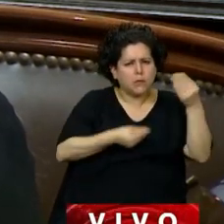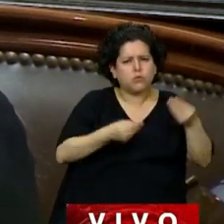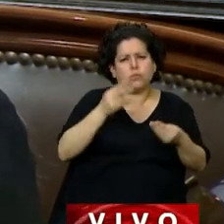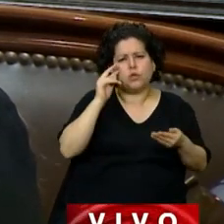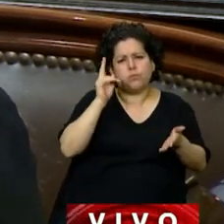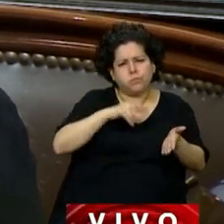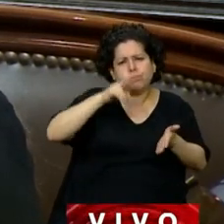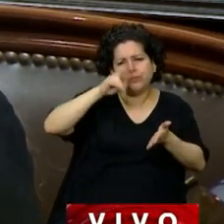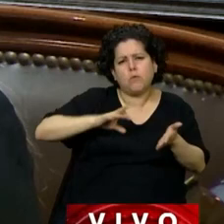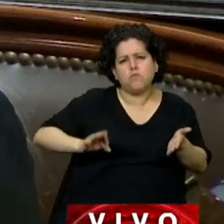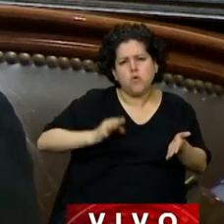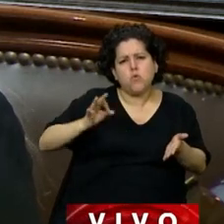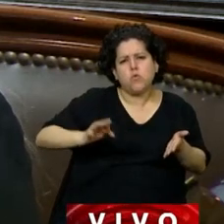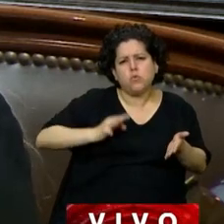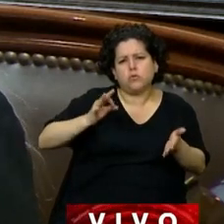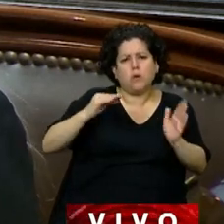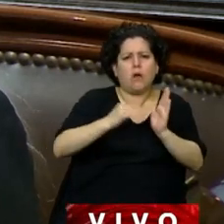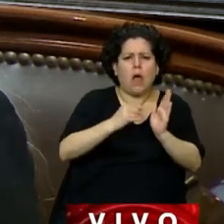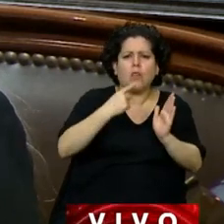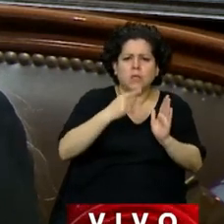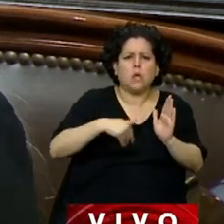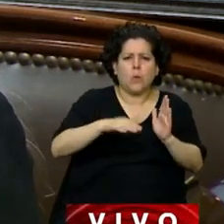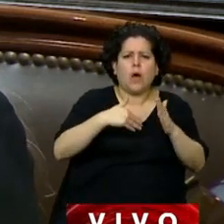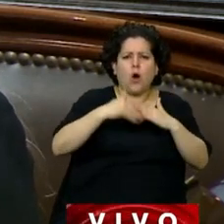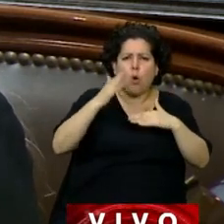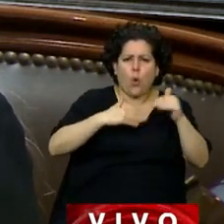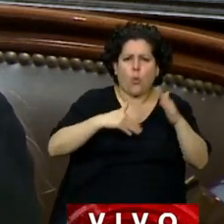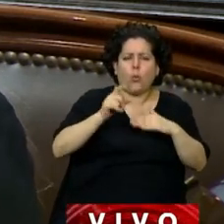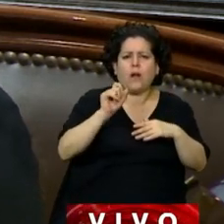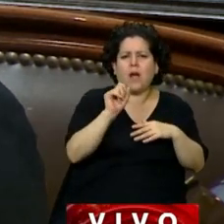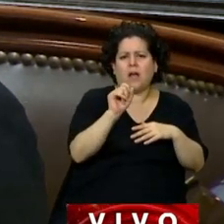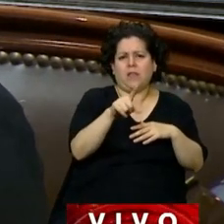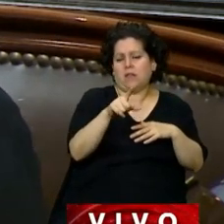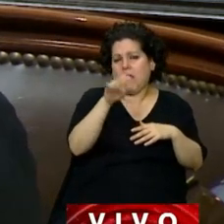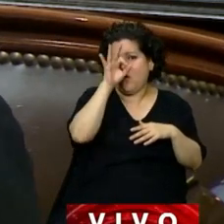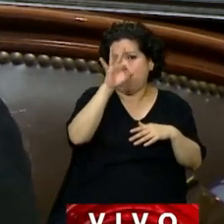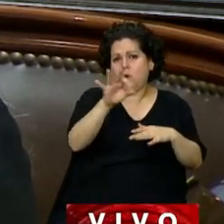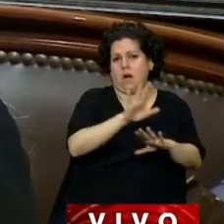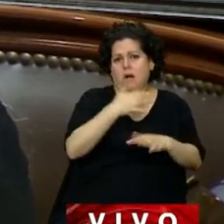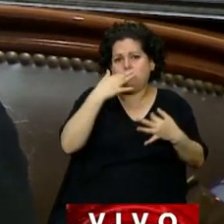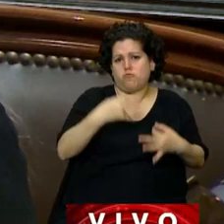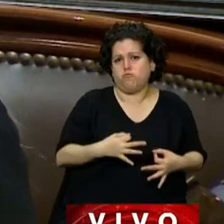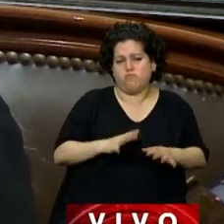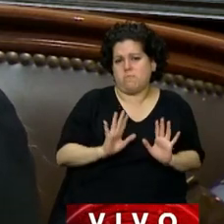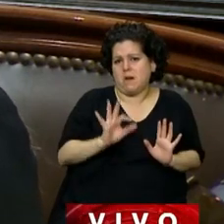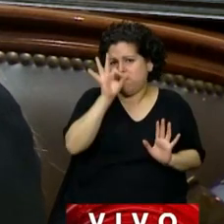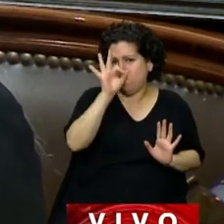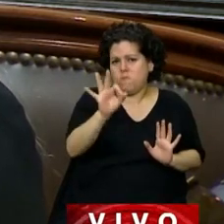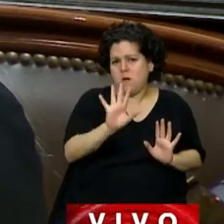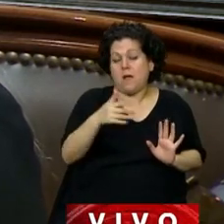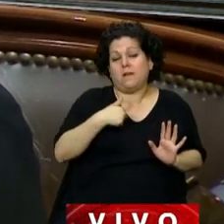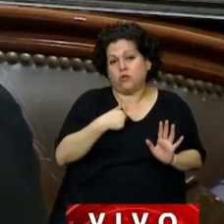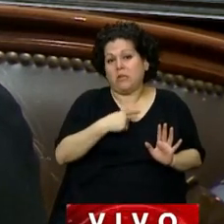años, en los que contenían la obra de la circunvalación, la cual nunca se concretó.